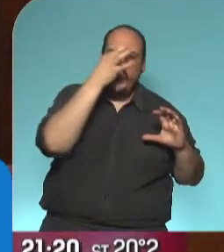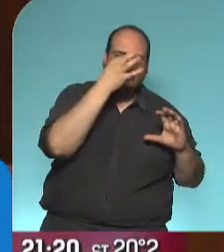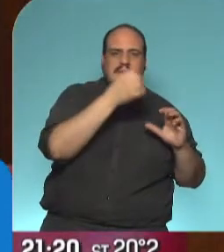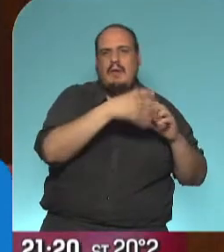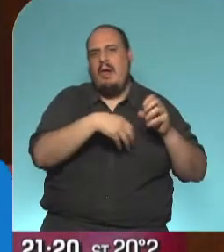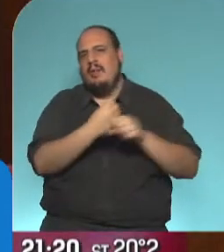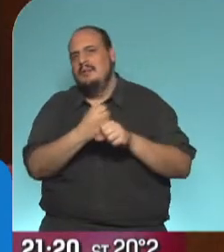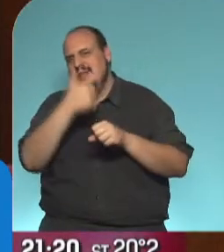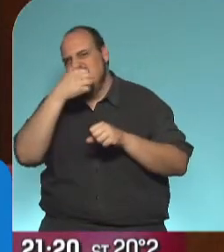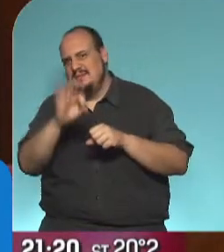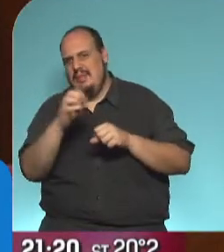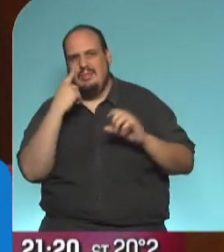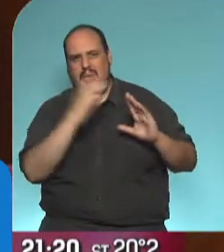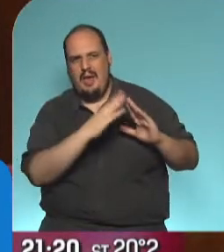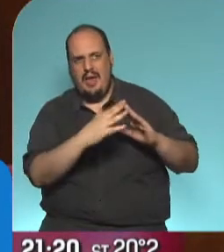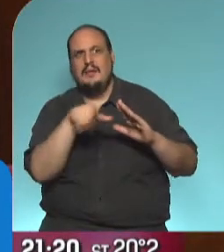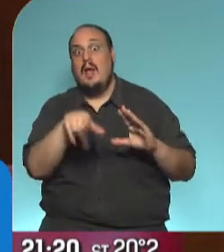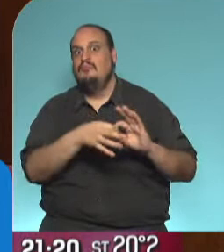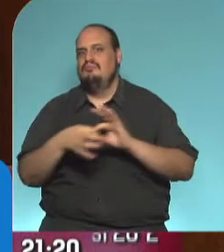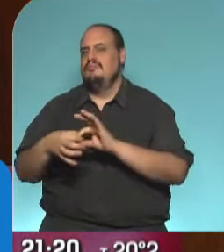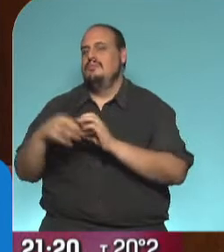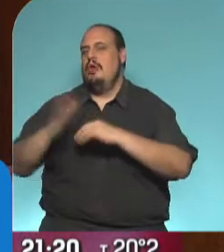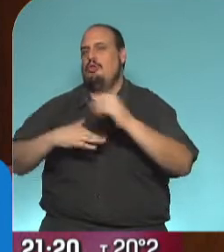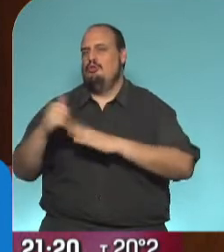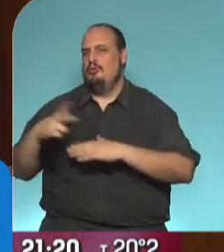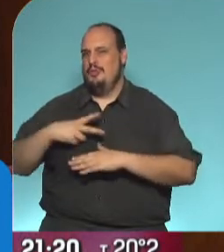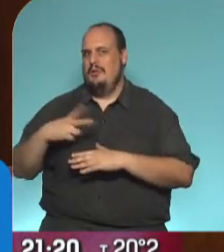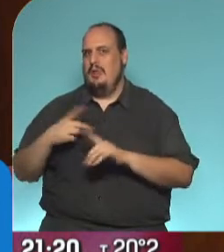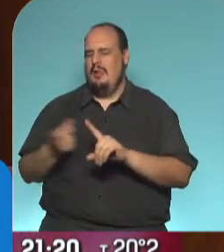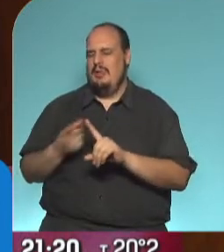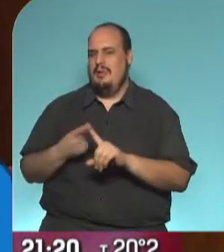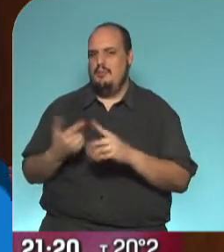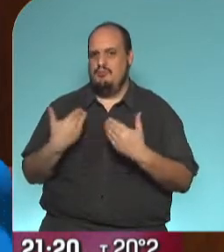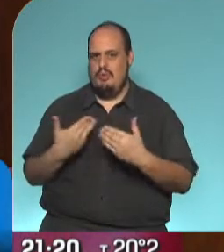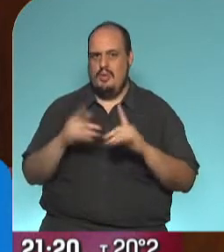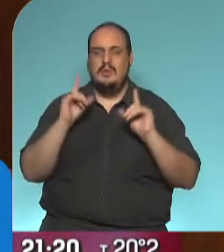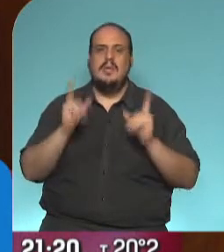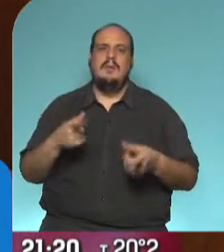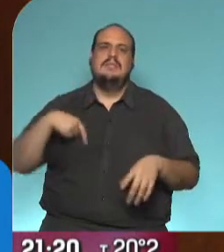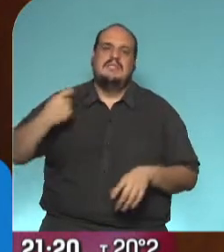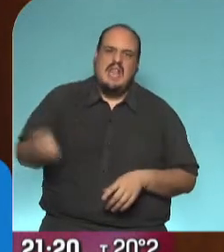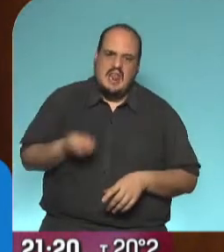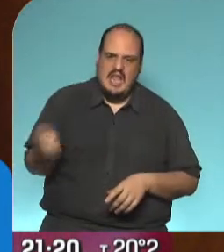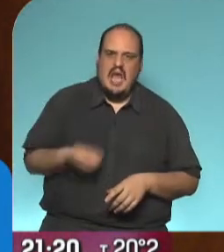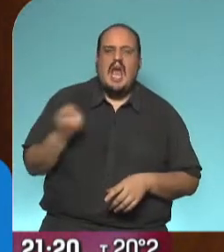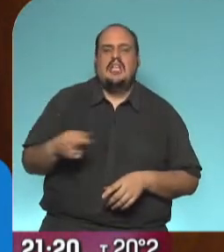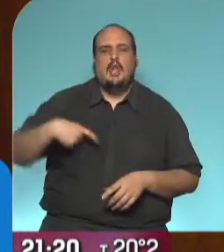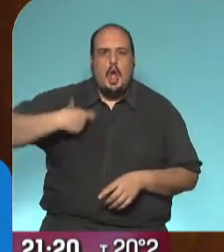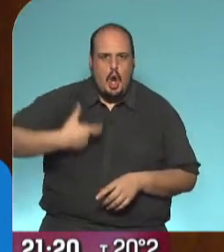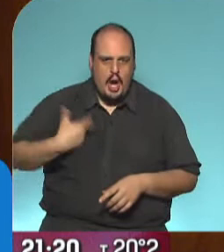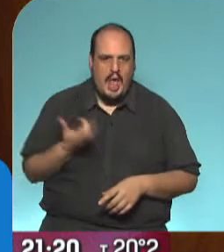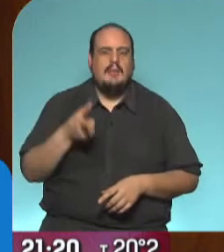permite articular con el sector privado, también nos permite articular con sindicatos, con gremios, con